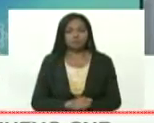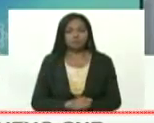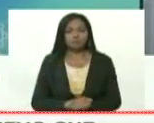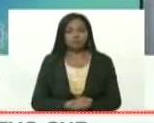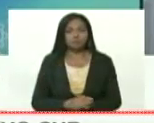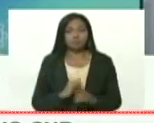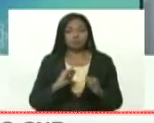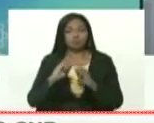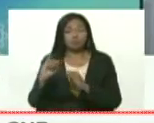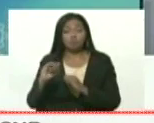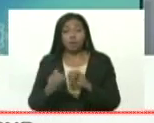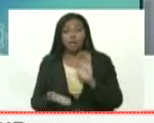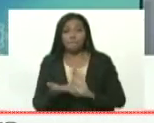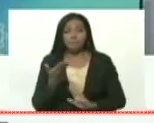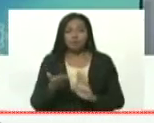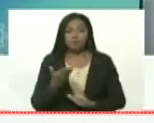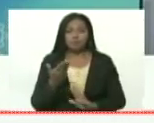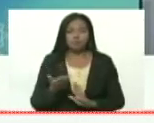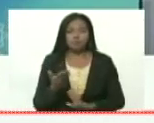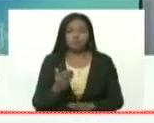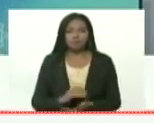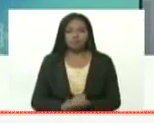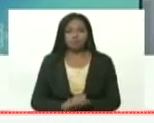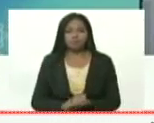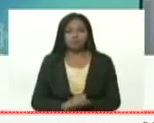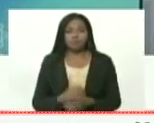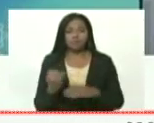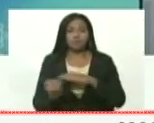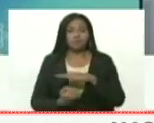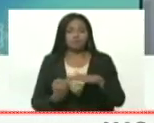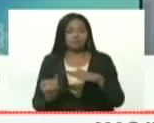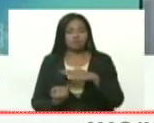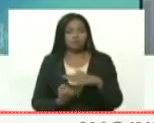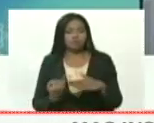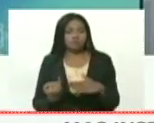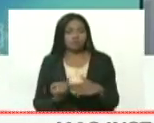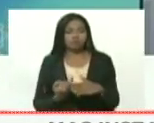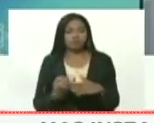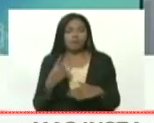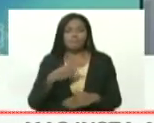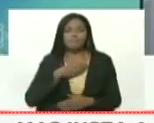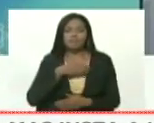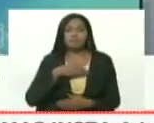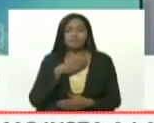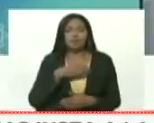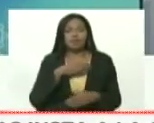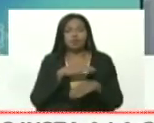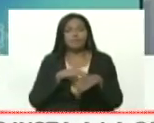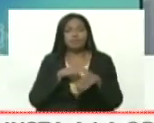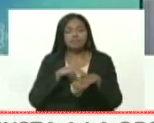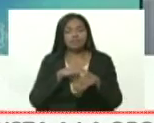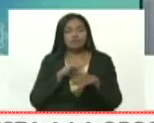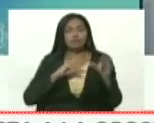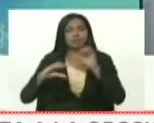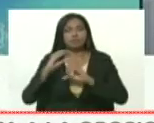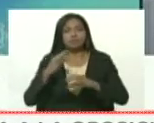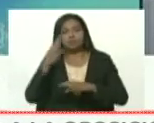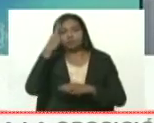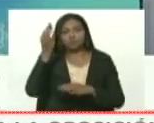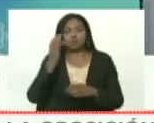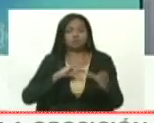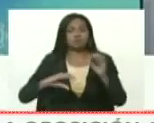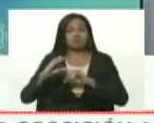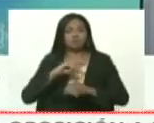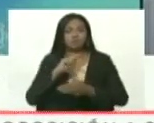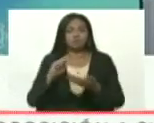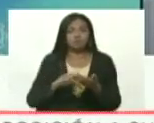Por eso es tan importante que los institutos, el Ministerio de Ciencia, el Consejo Científico Nacional,